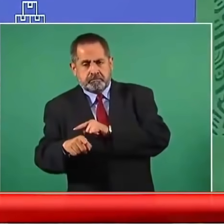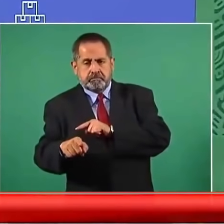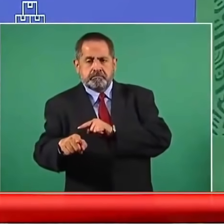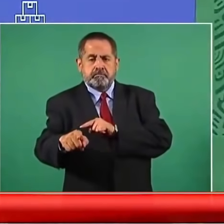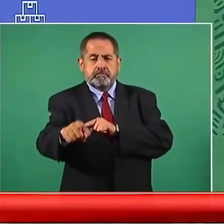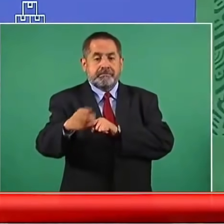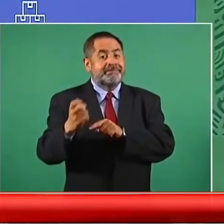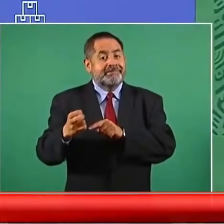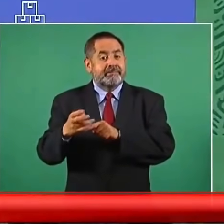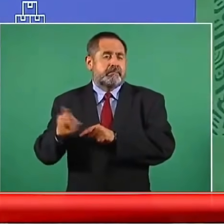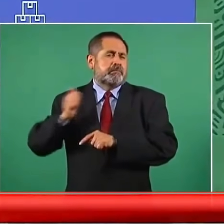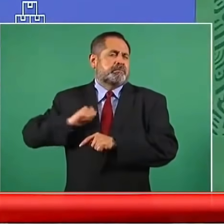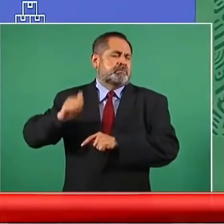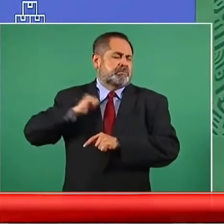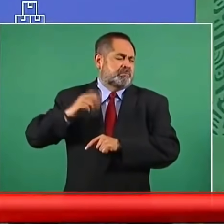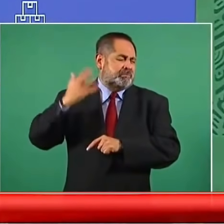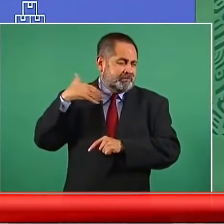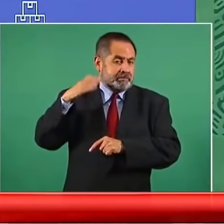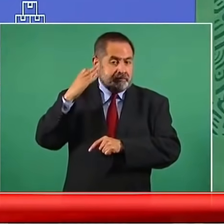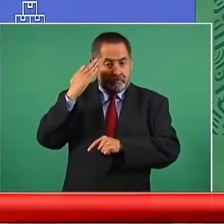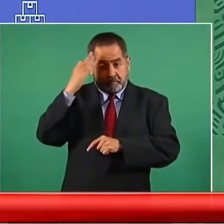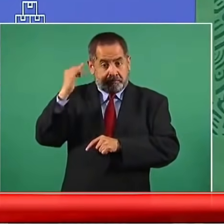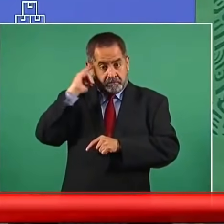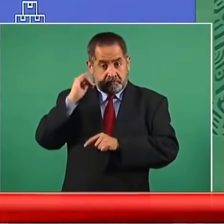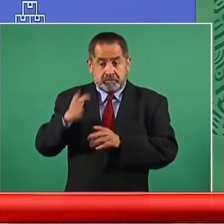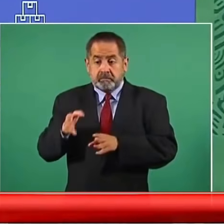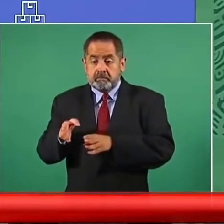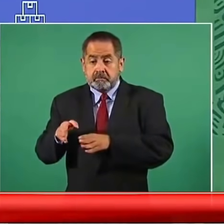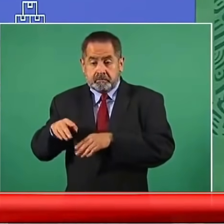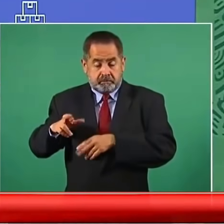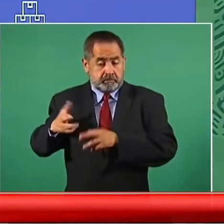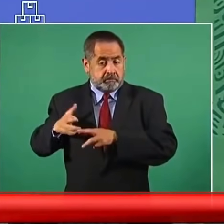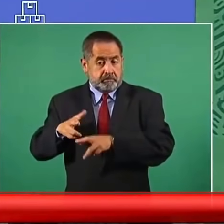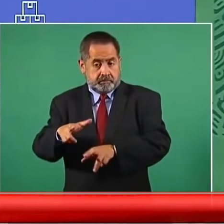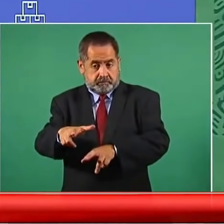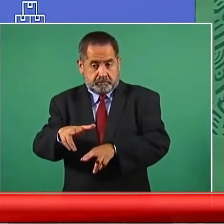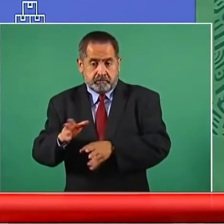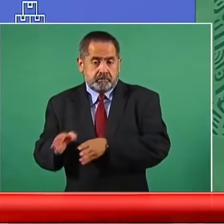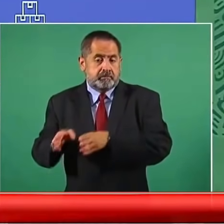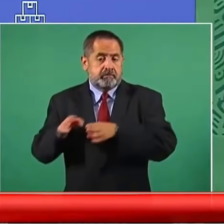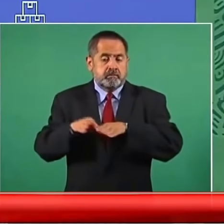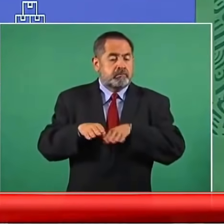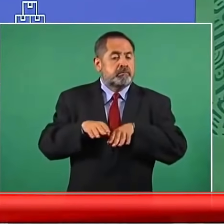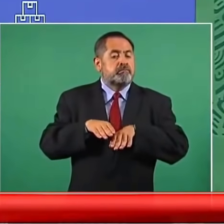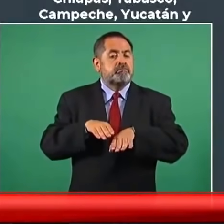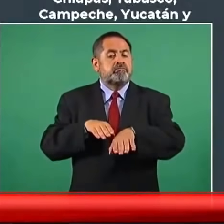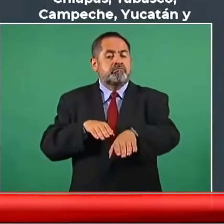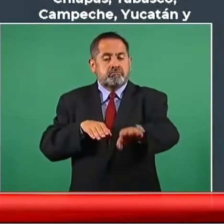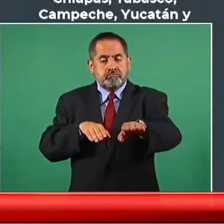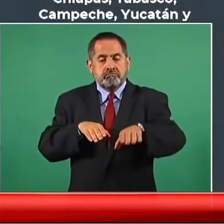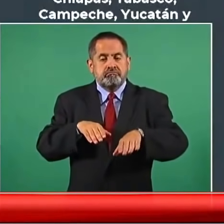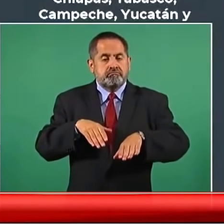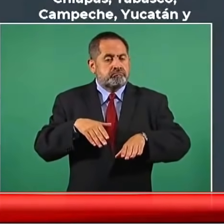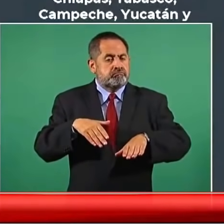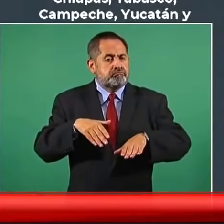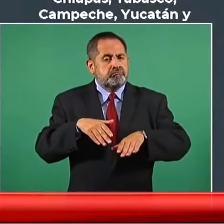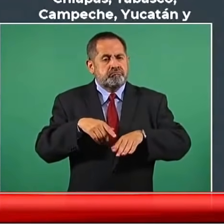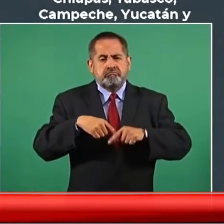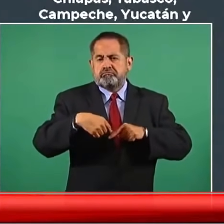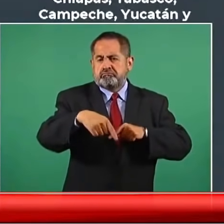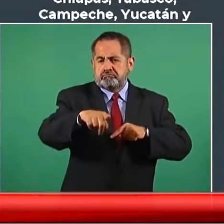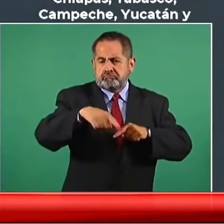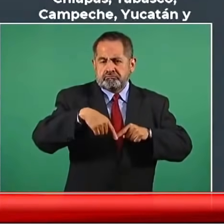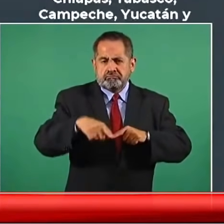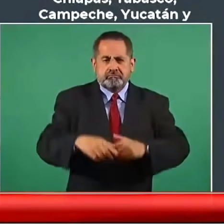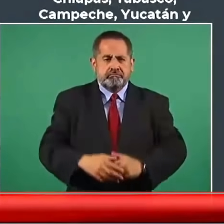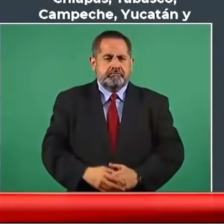avenida en la época prehispánica, era la forma en que